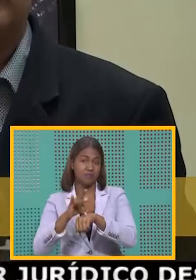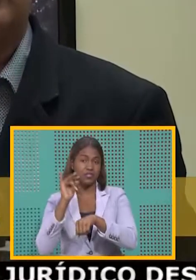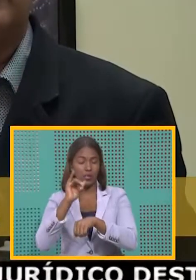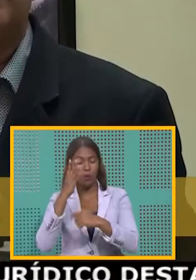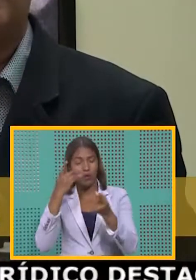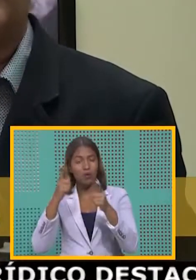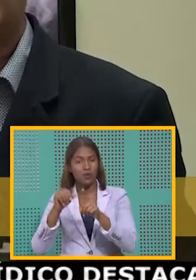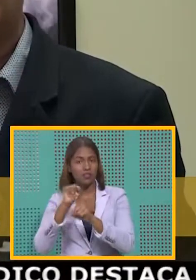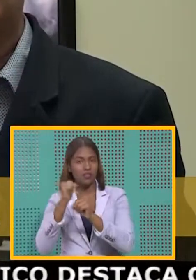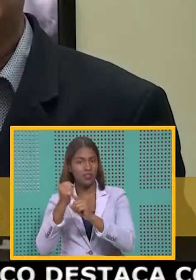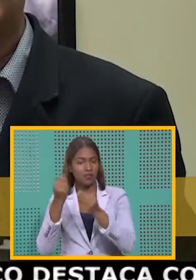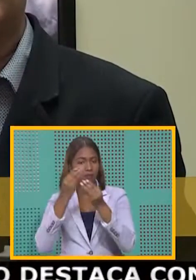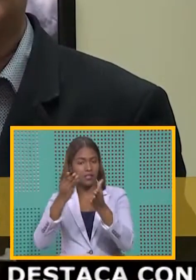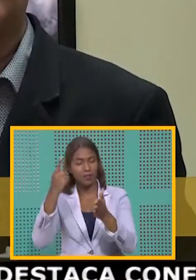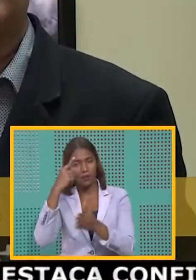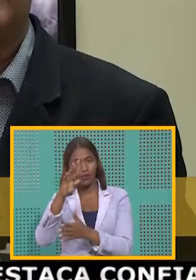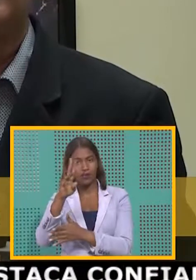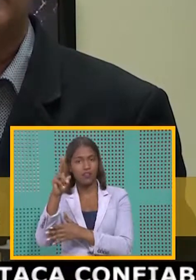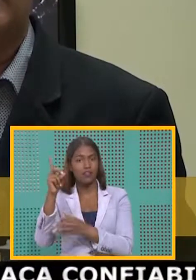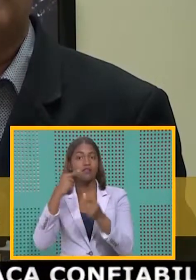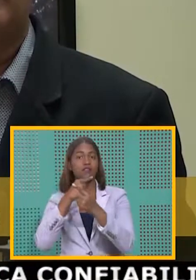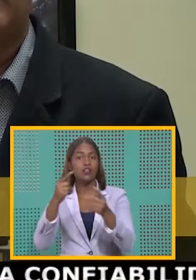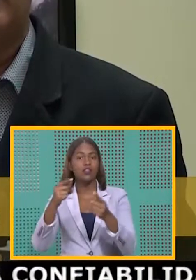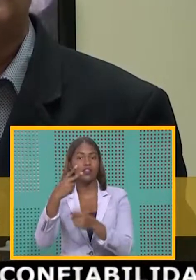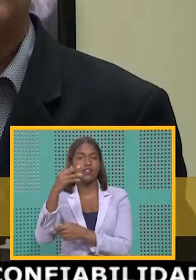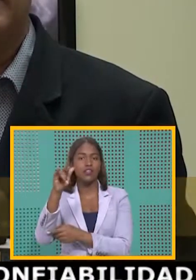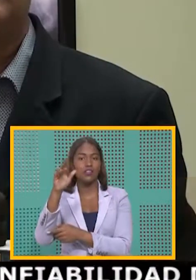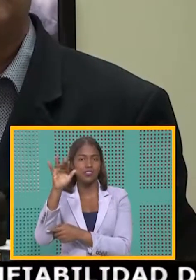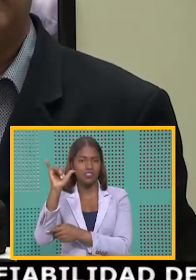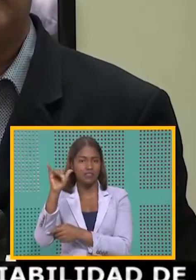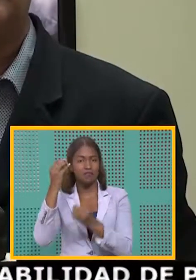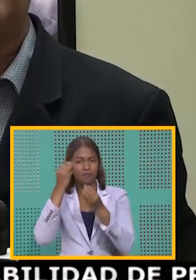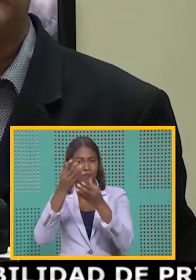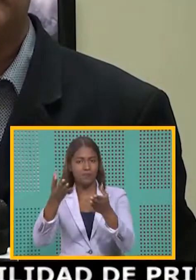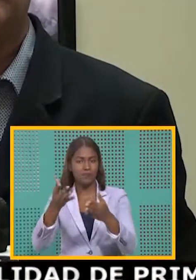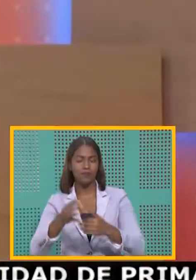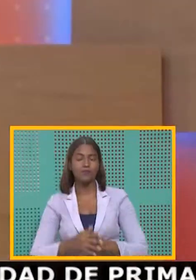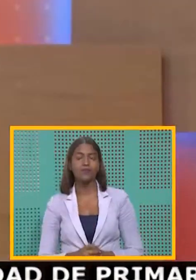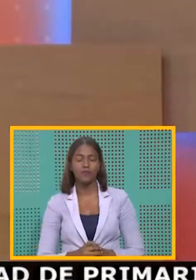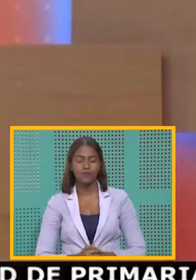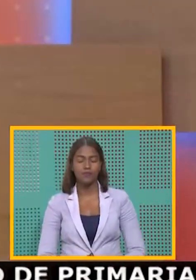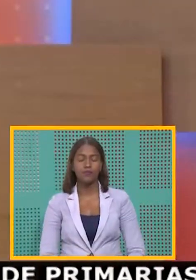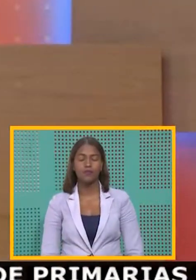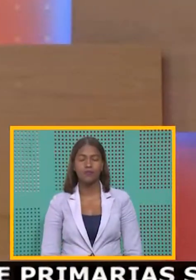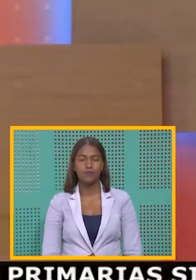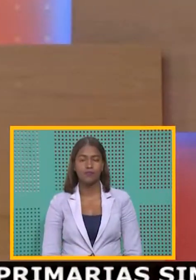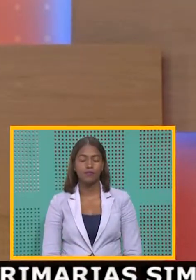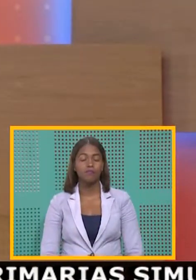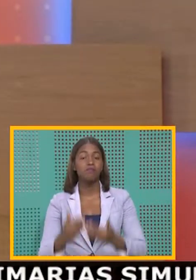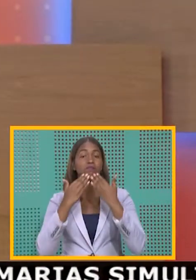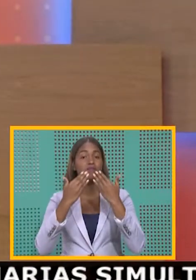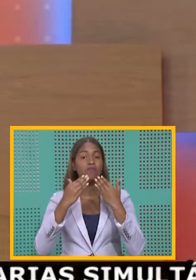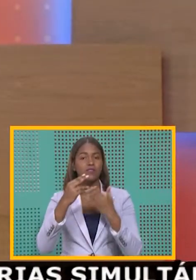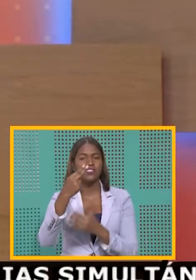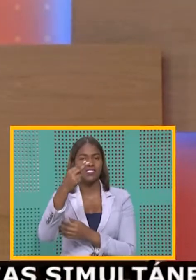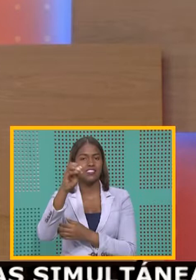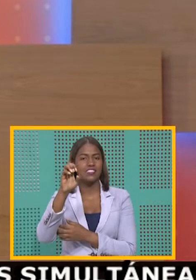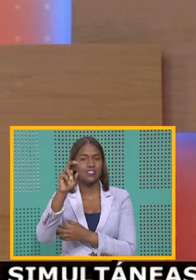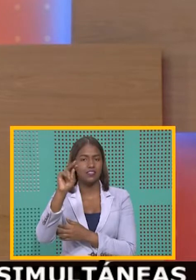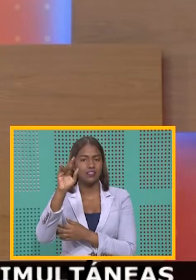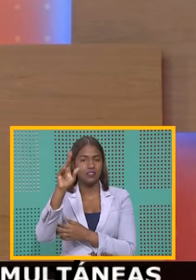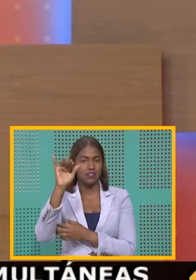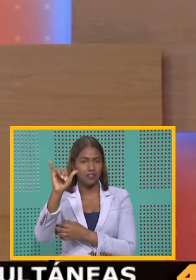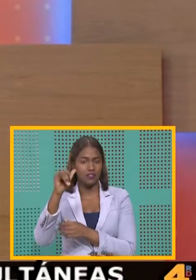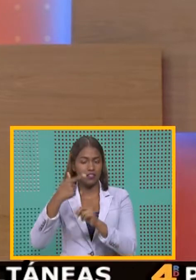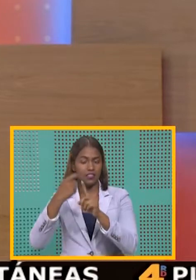las condiciones del tiempo para 4RD Noticias. Henry Agramonte les informó. Las gracias a Henry